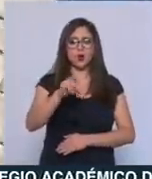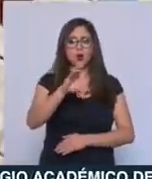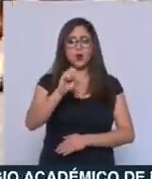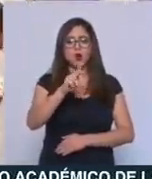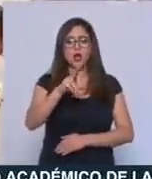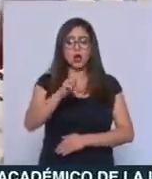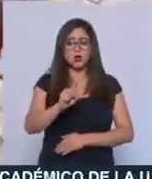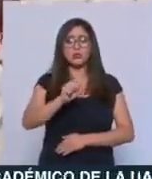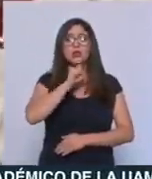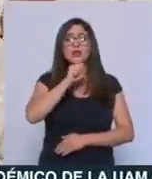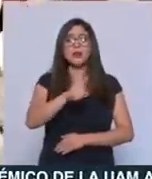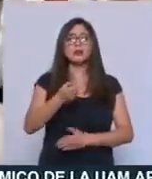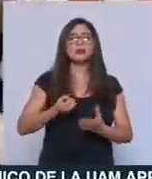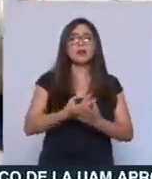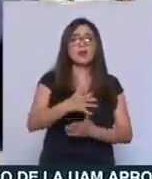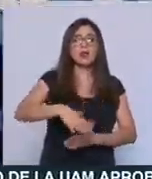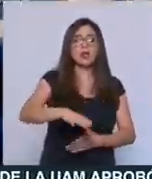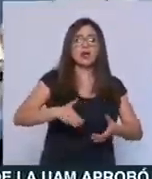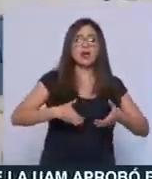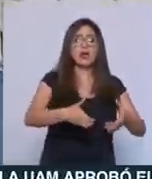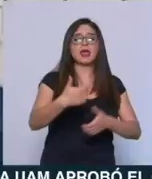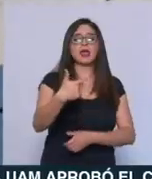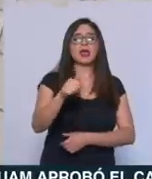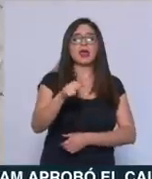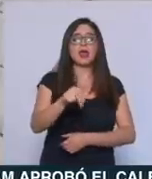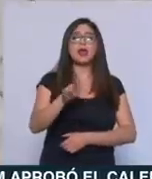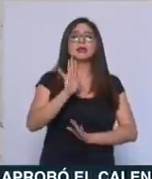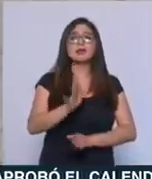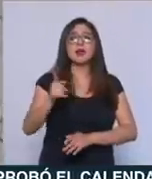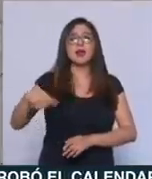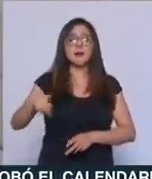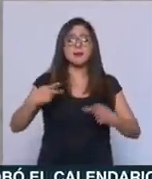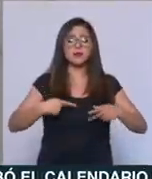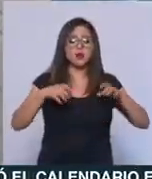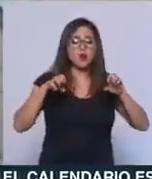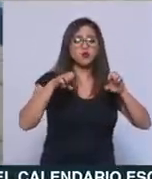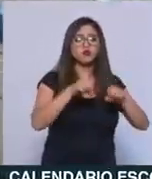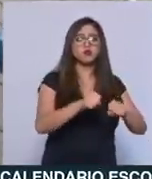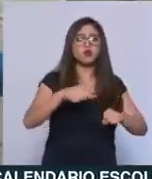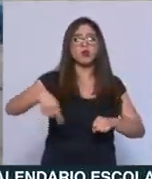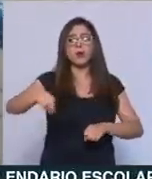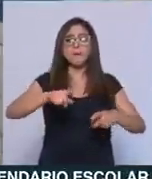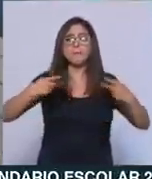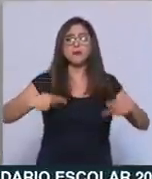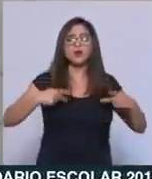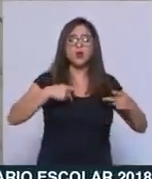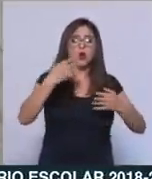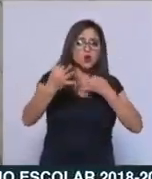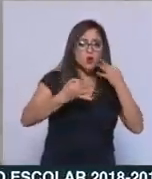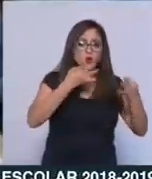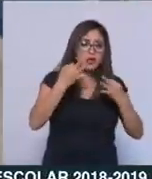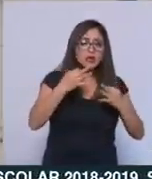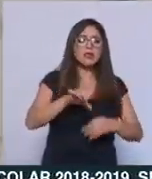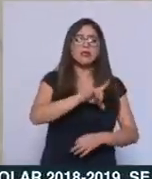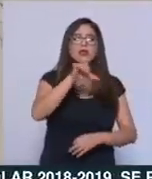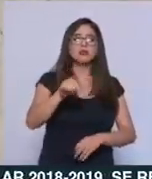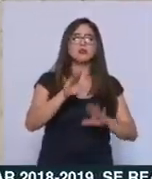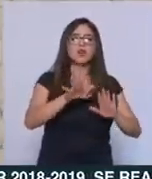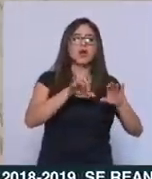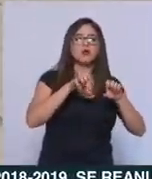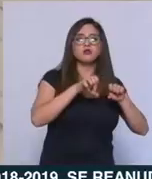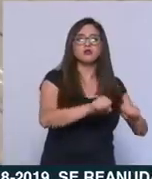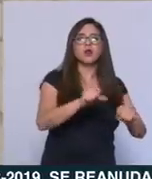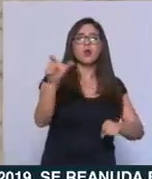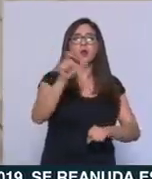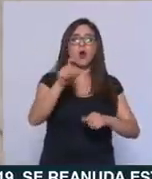finalmente salió por la calle Galeana. Ahí fue interceptado por representantes de los medios de comunicación y finalmente detenido, esto tras